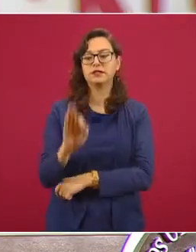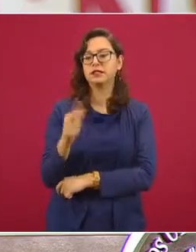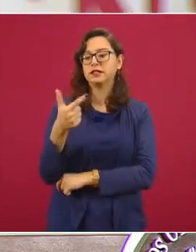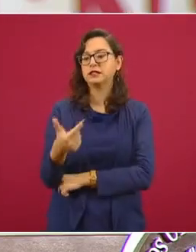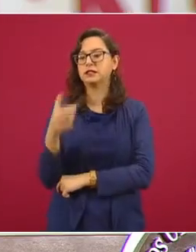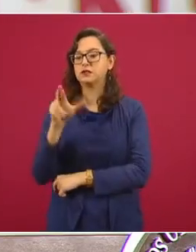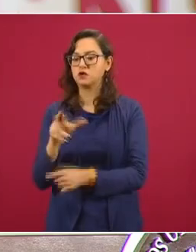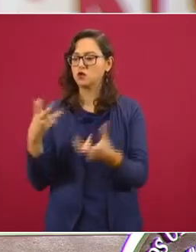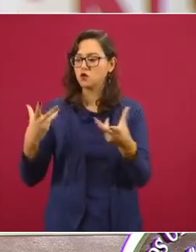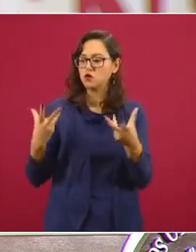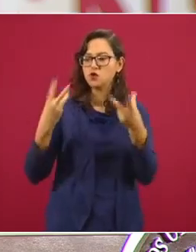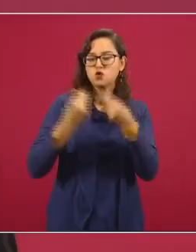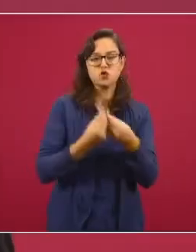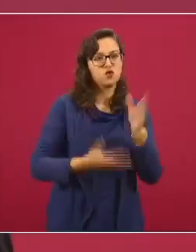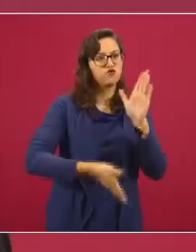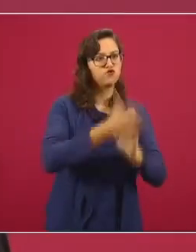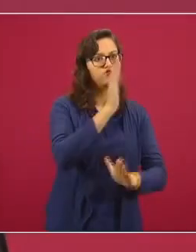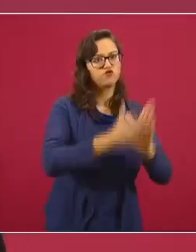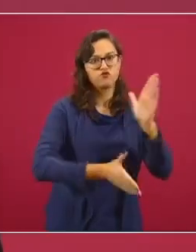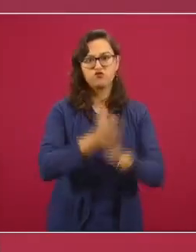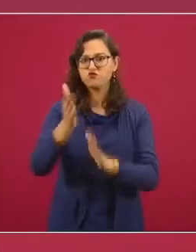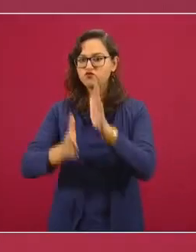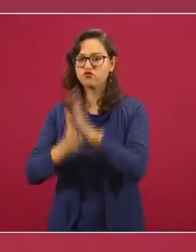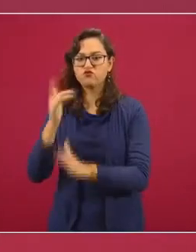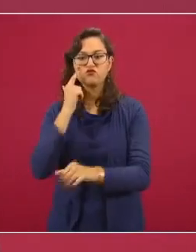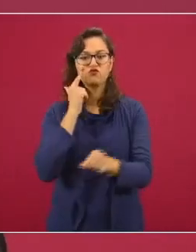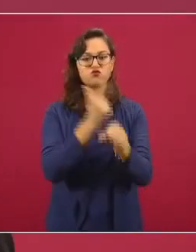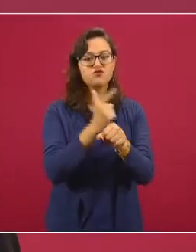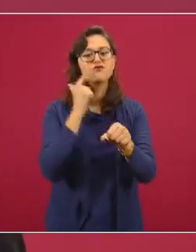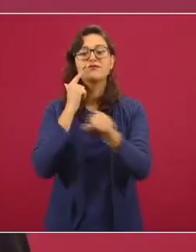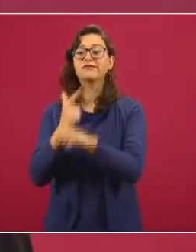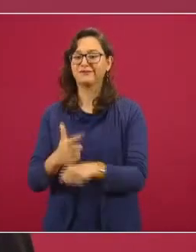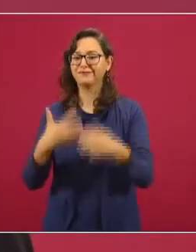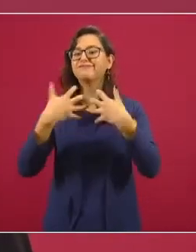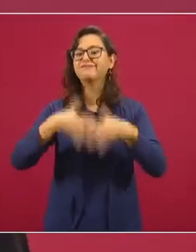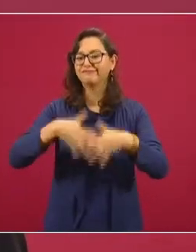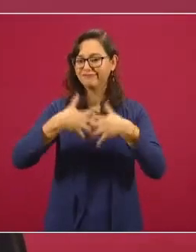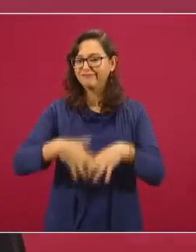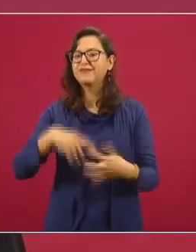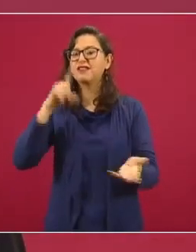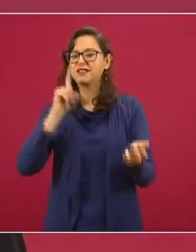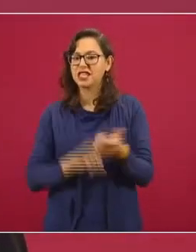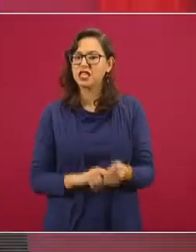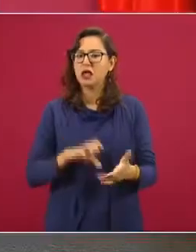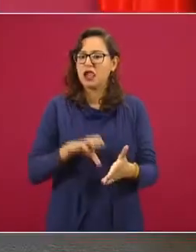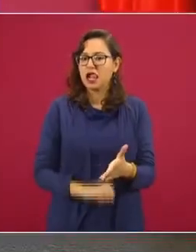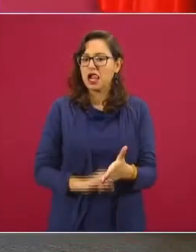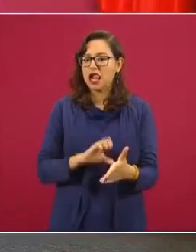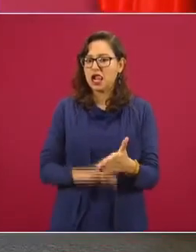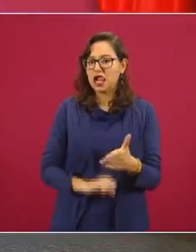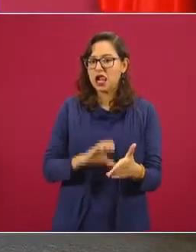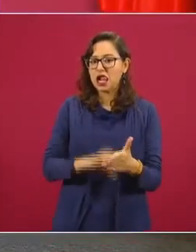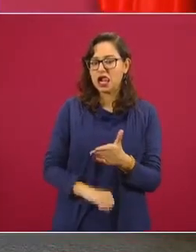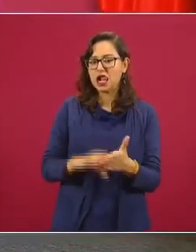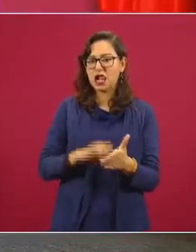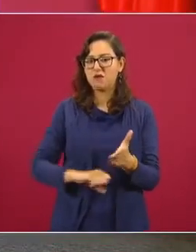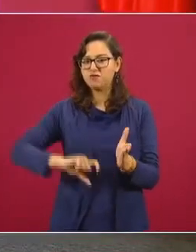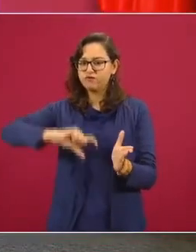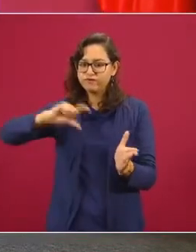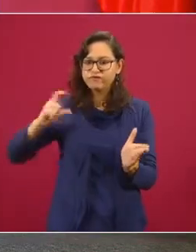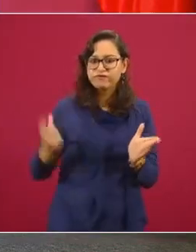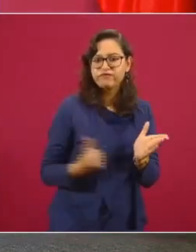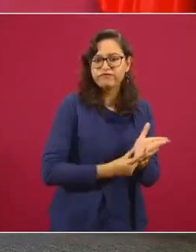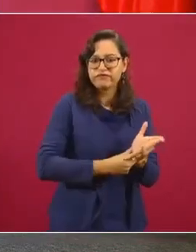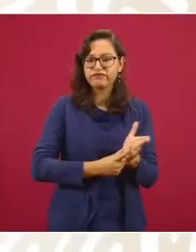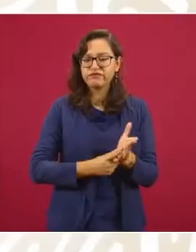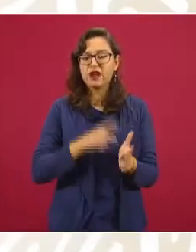Fiscalía General de la República y encontramos pulsadores en una gasolinera de Nejapa Madero en el